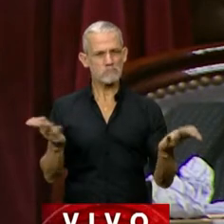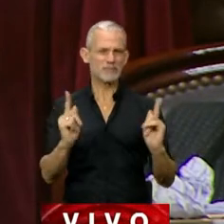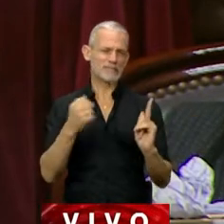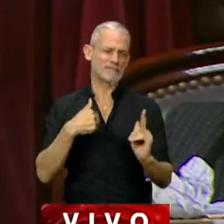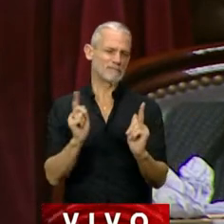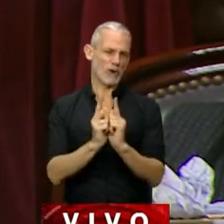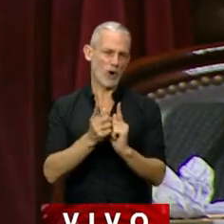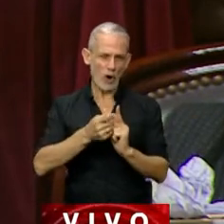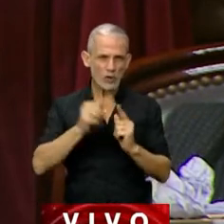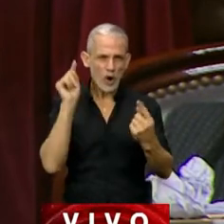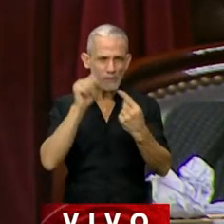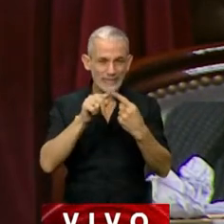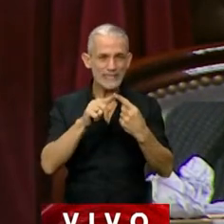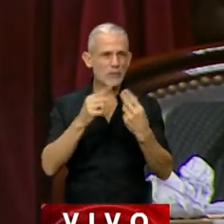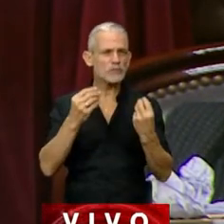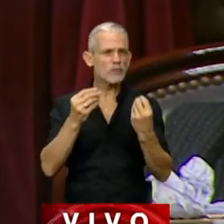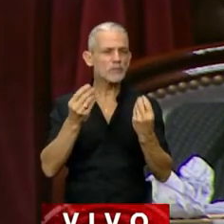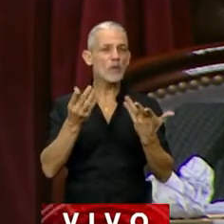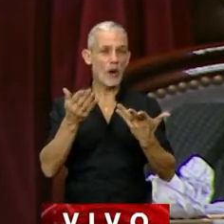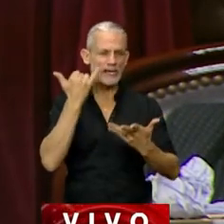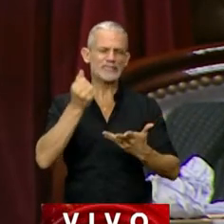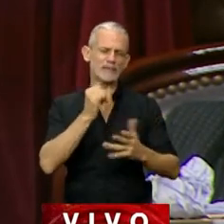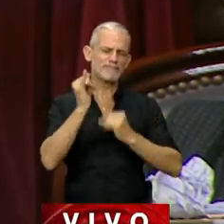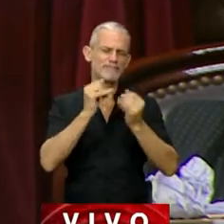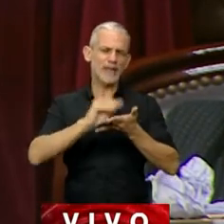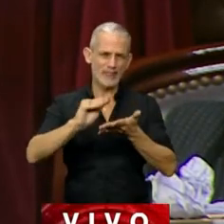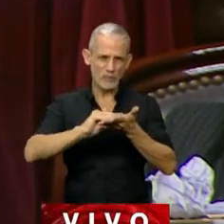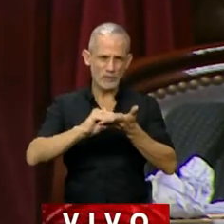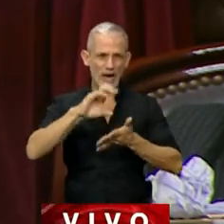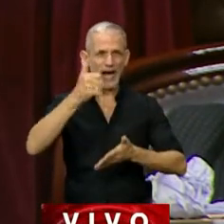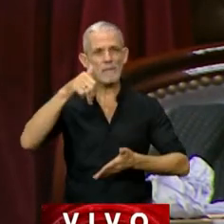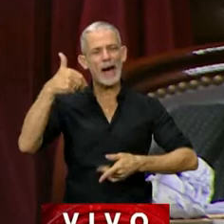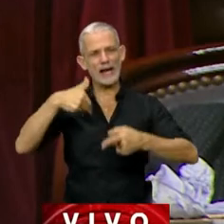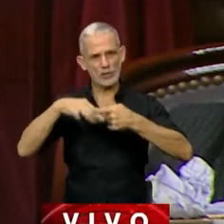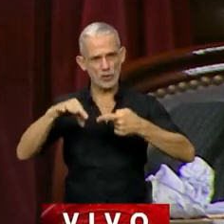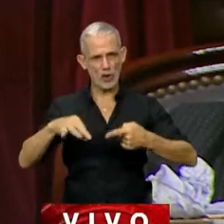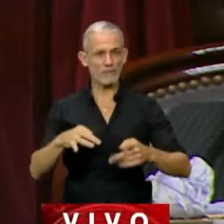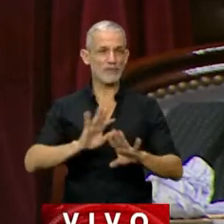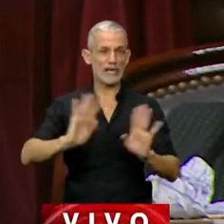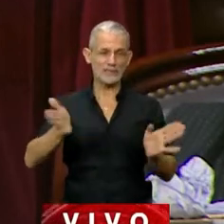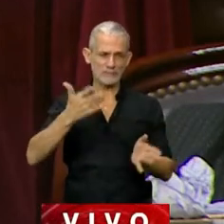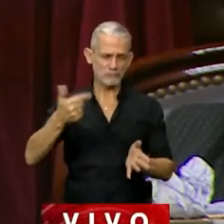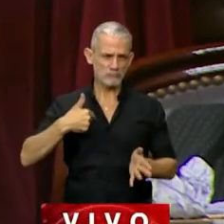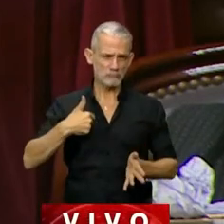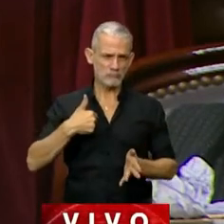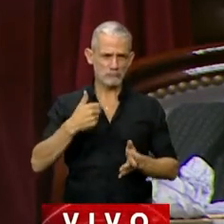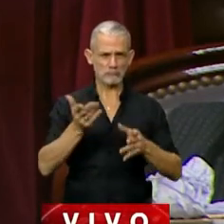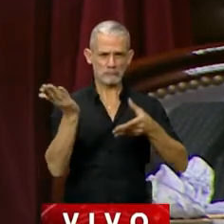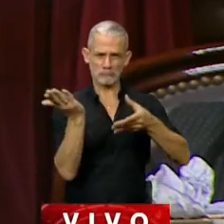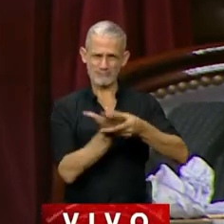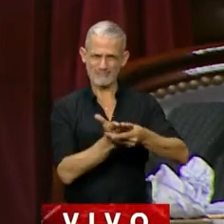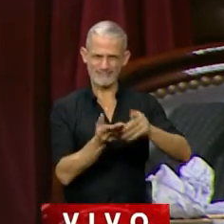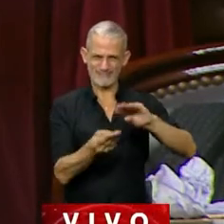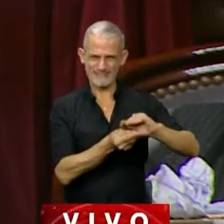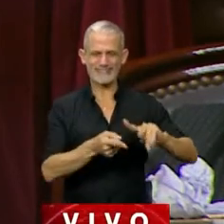brevedad, sobre los objetivos y alcances ya se ha explayado la diputada Camaño, así que parte de mi exposición